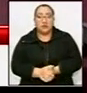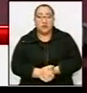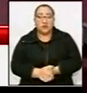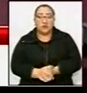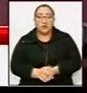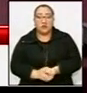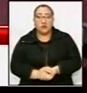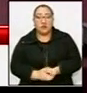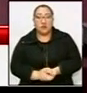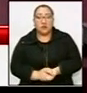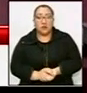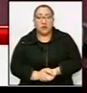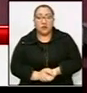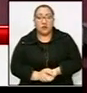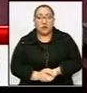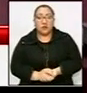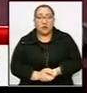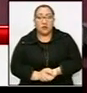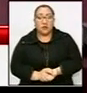Una enorme preocupación.